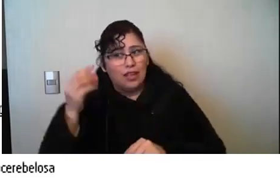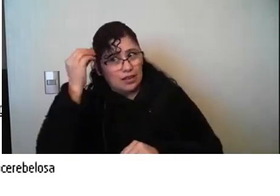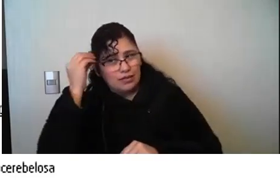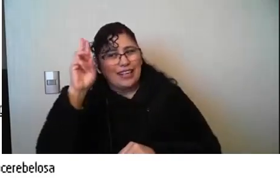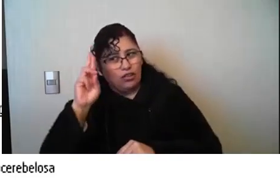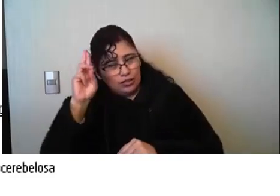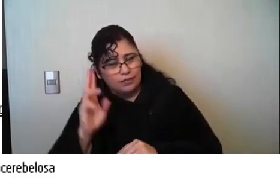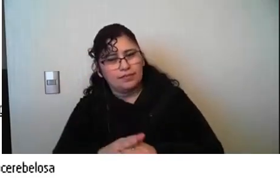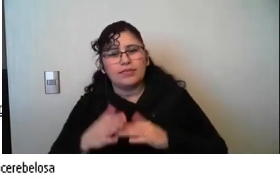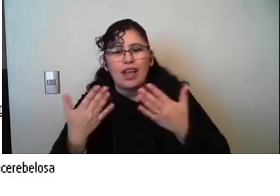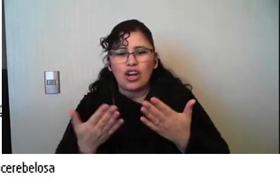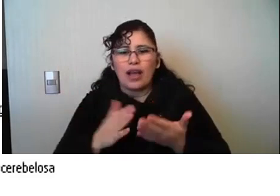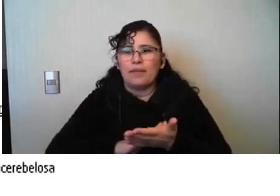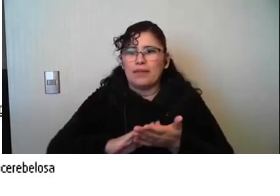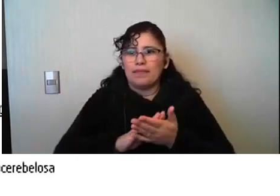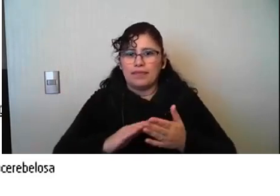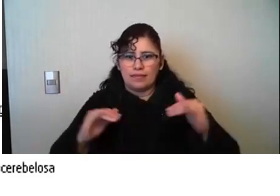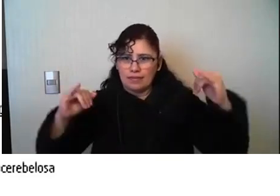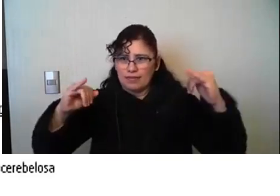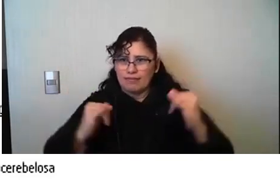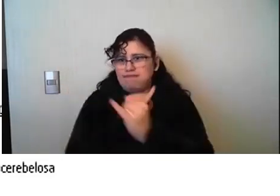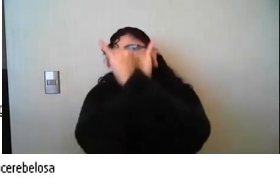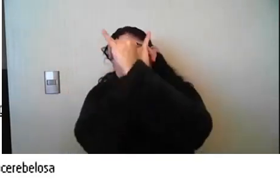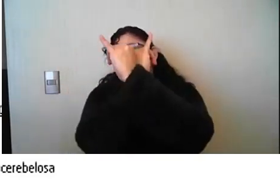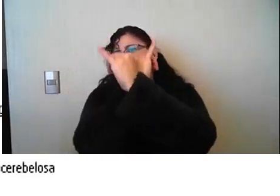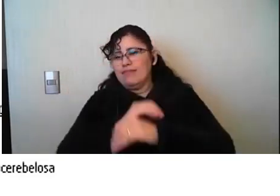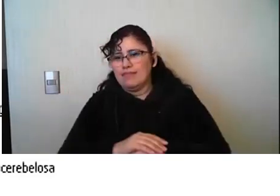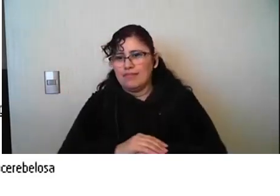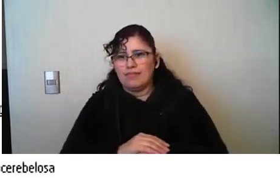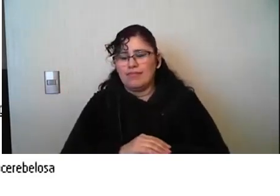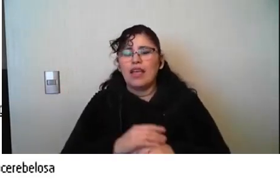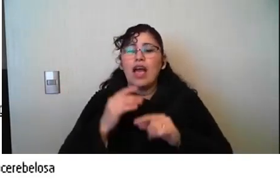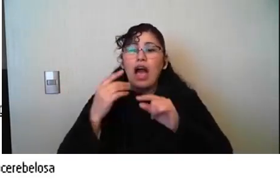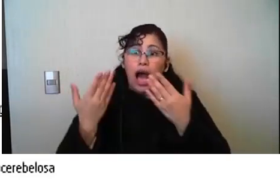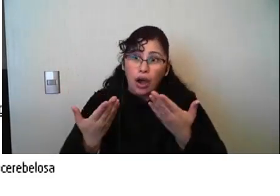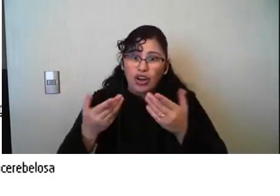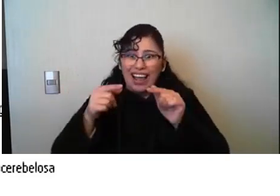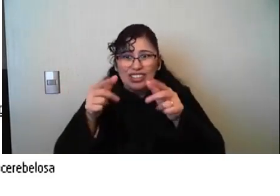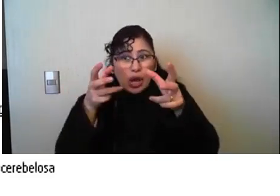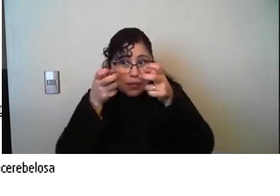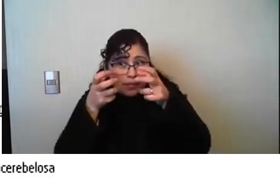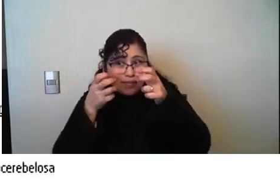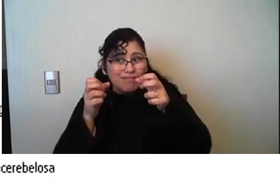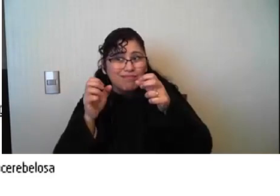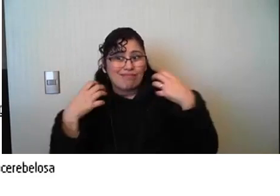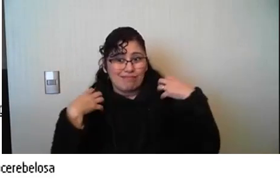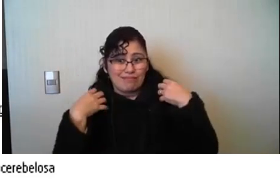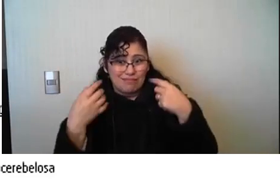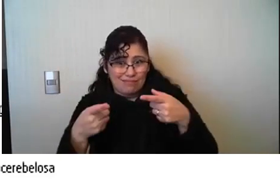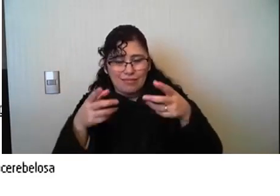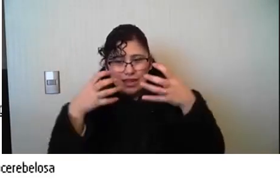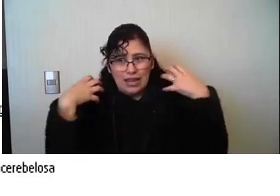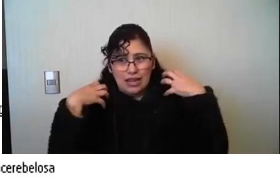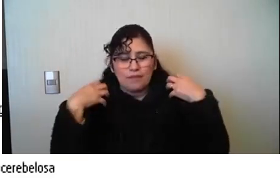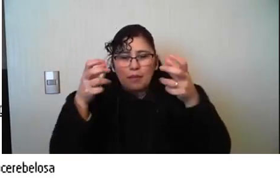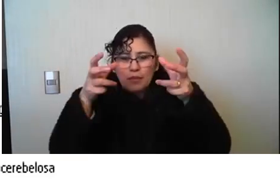viene desde el lado contrario, ¿cierto? Como esto es propiocepción, y bien como